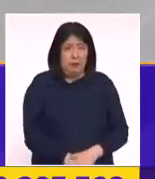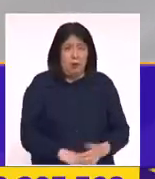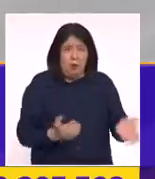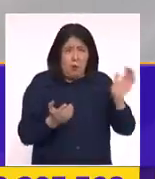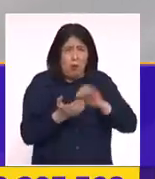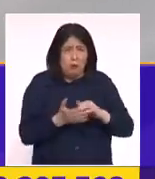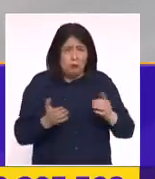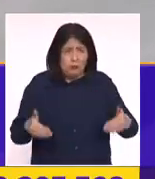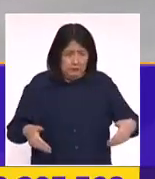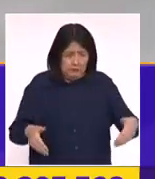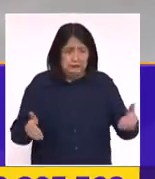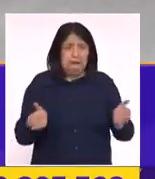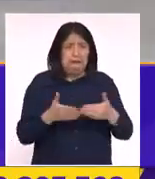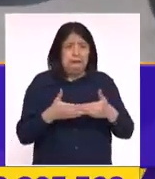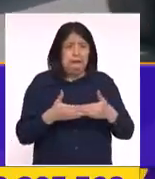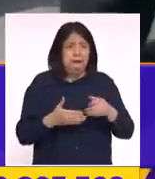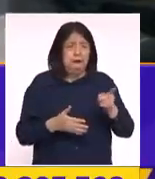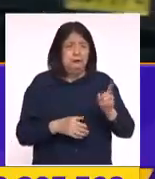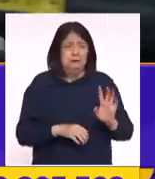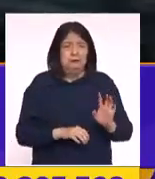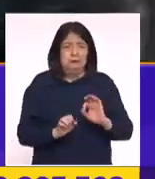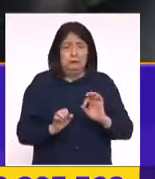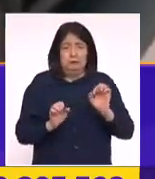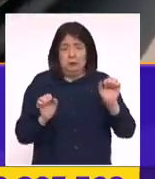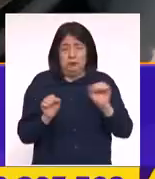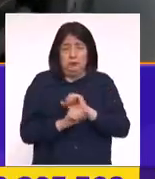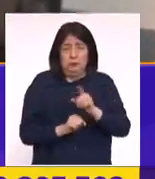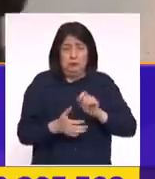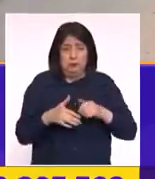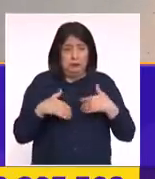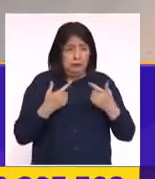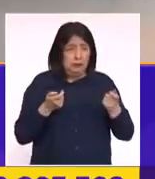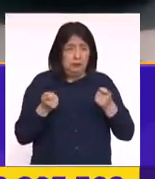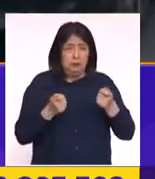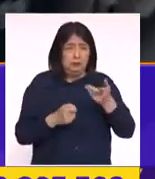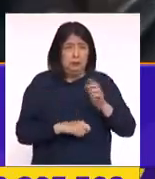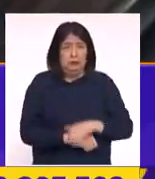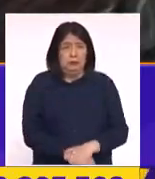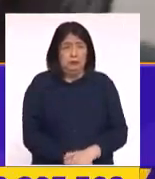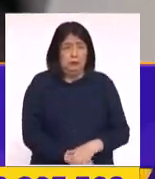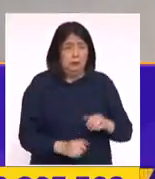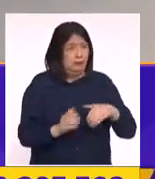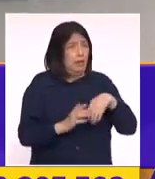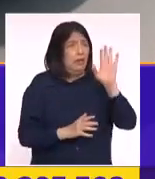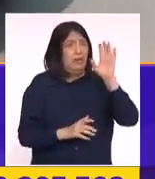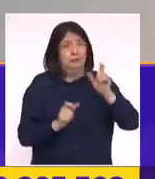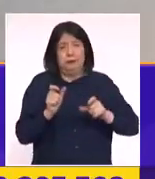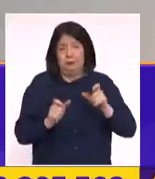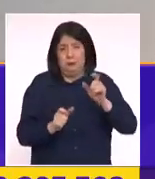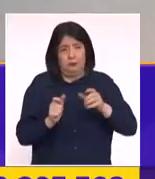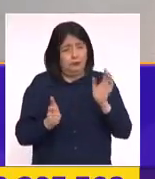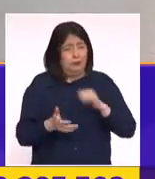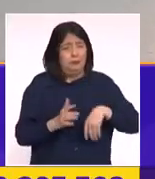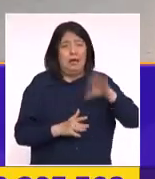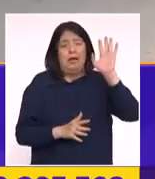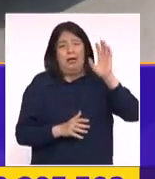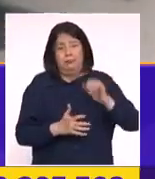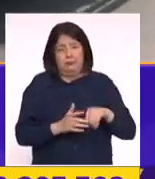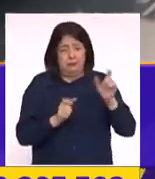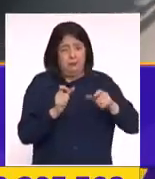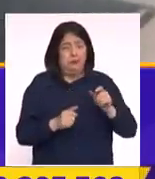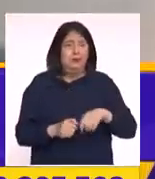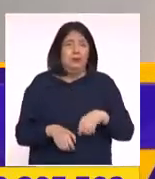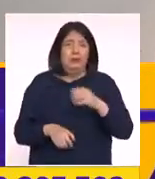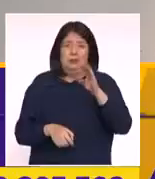atrás. Nuevamente. Era imposible que la policía logre controlar esto. Son más los manifestantes, más que la policía,